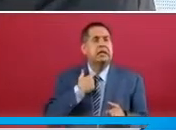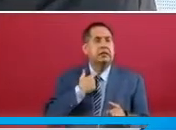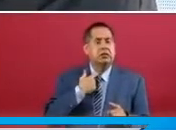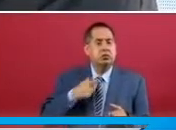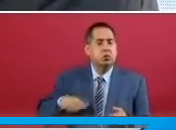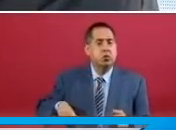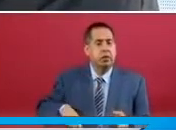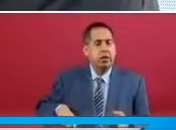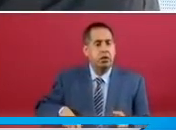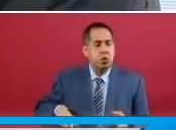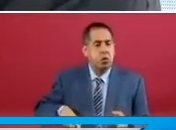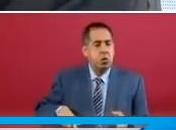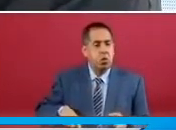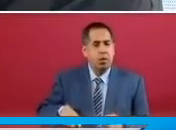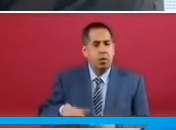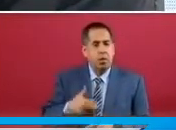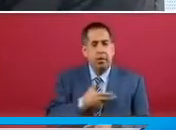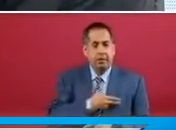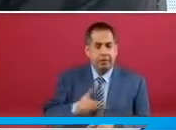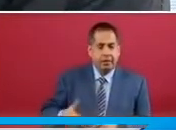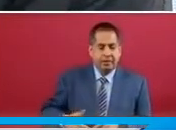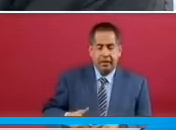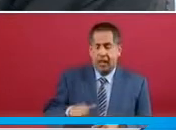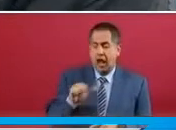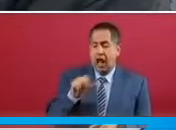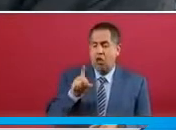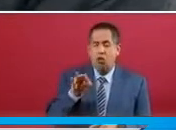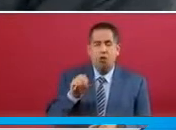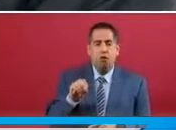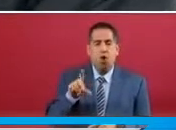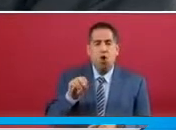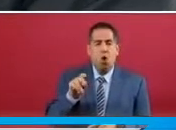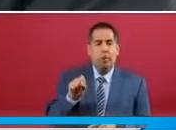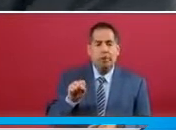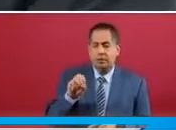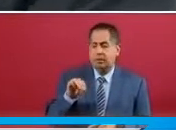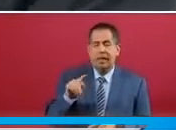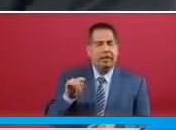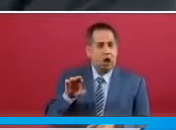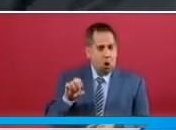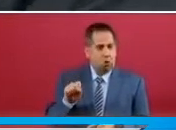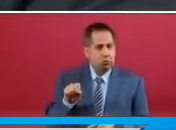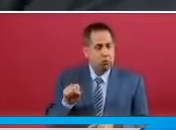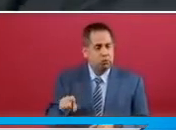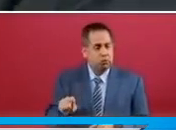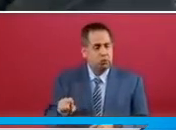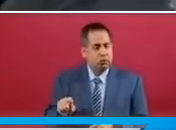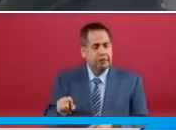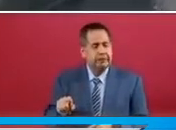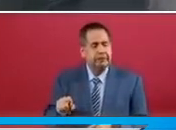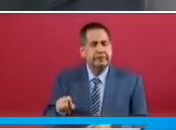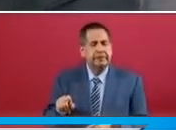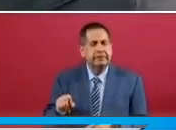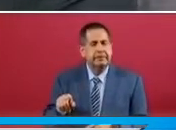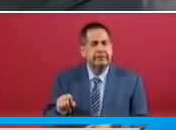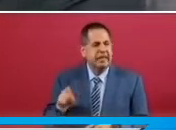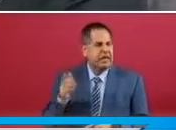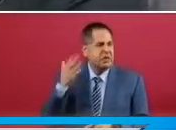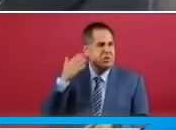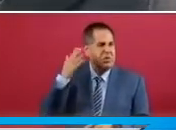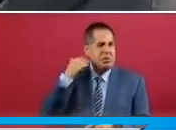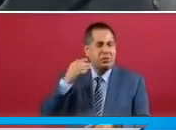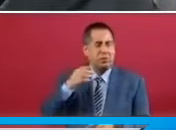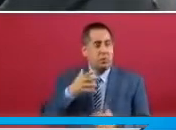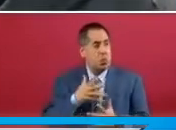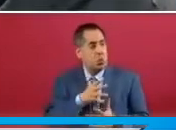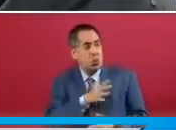tendrán facilidades para la inversión en México, que no se fomente la corrupción como ha sucedido en el país. El propósito fundamental es el de acabar con la